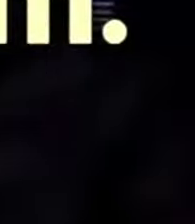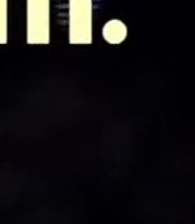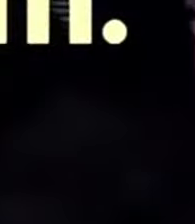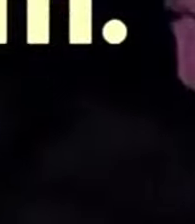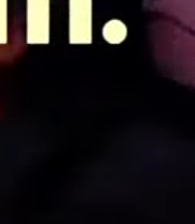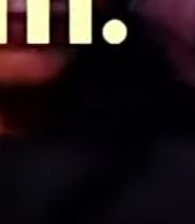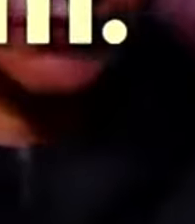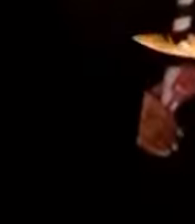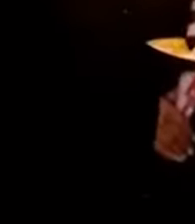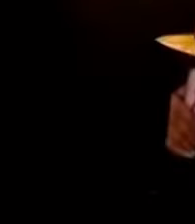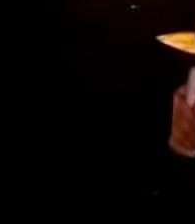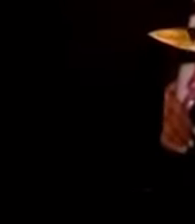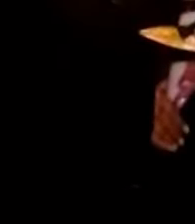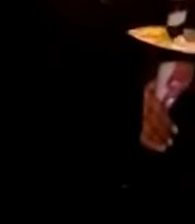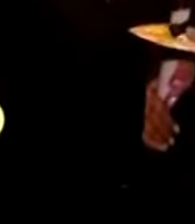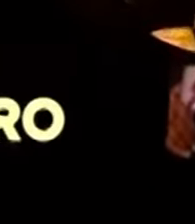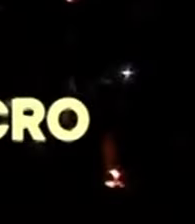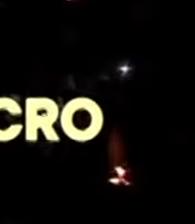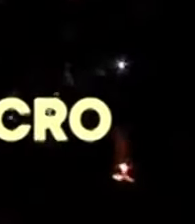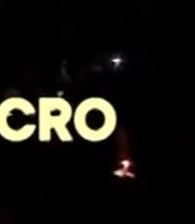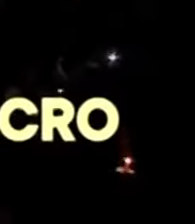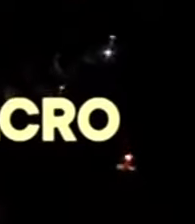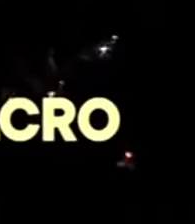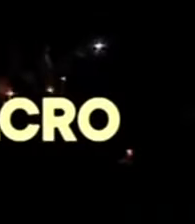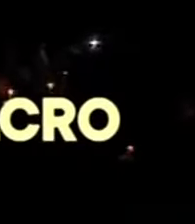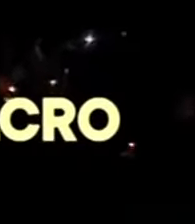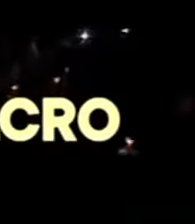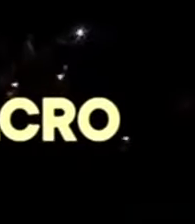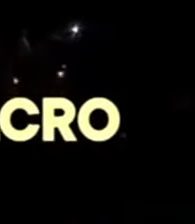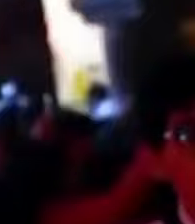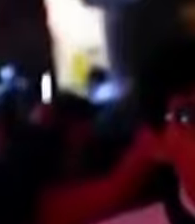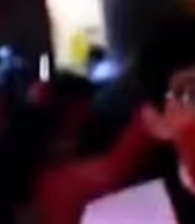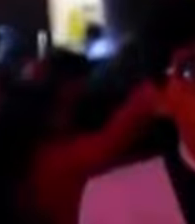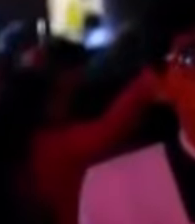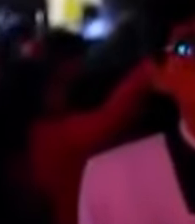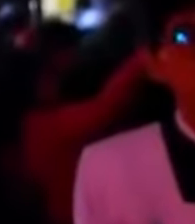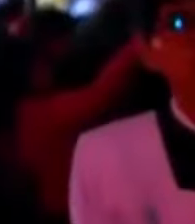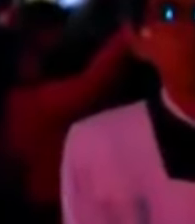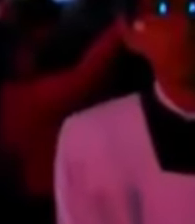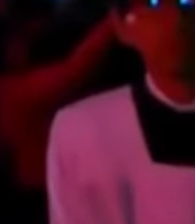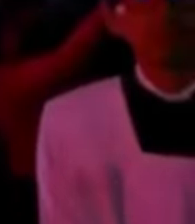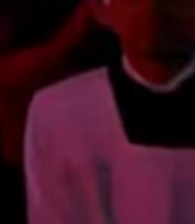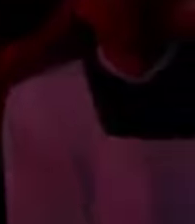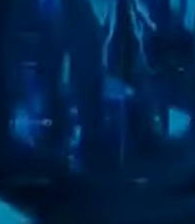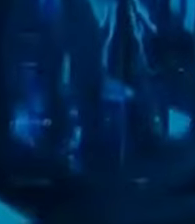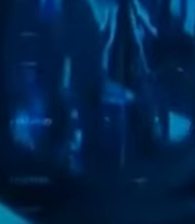desde las 8 de la noche, la procesión del Santo Sepulcro.